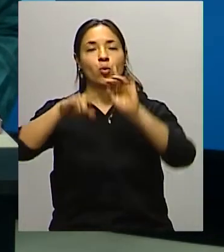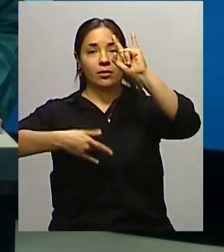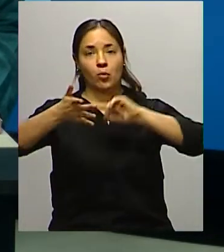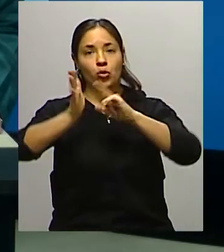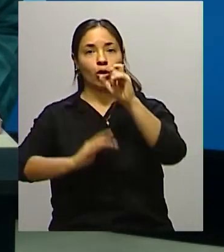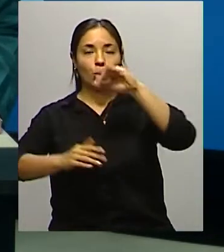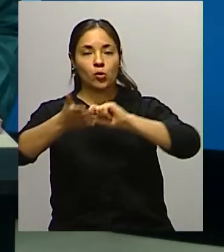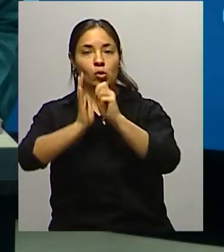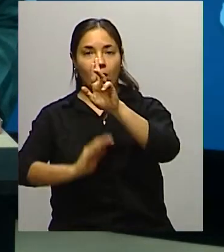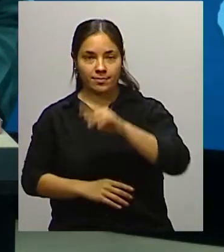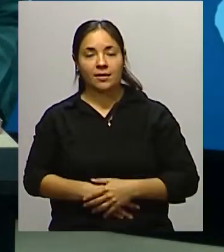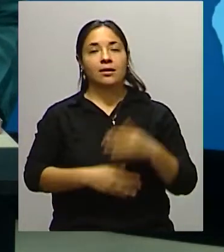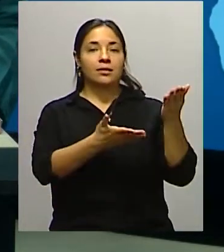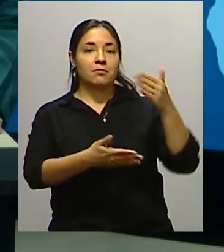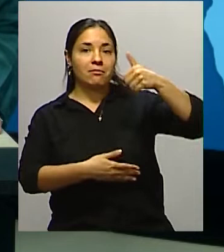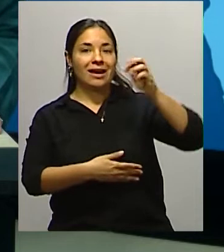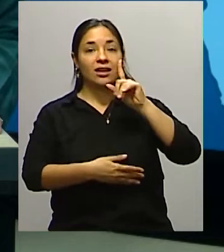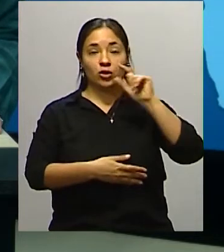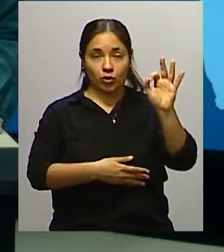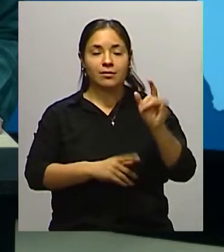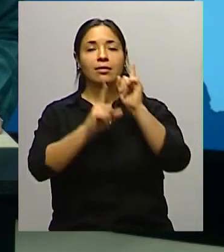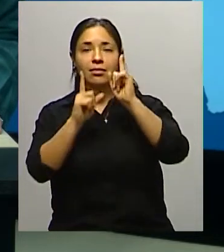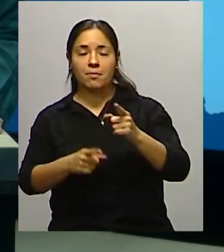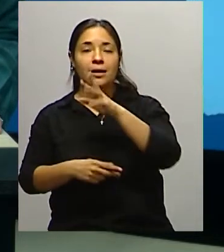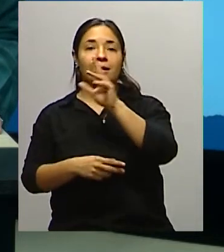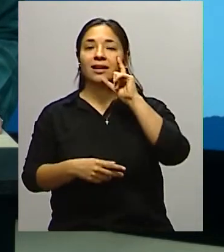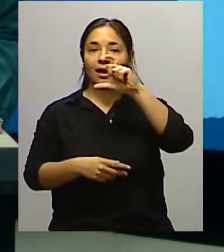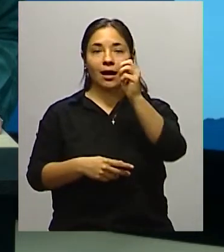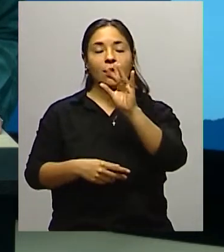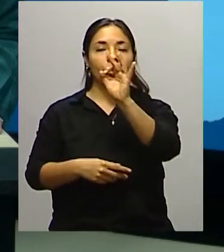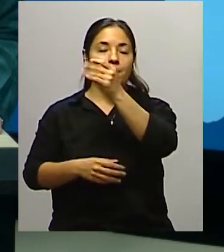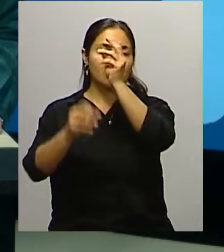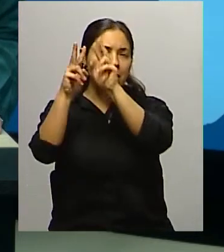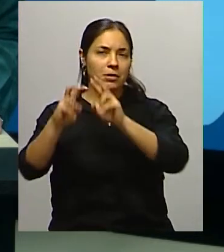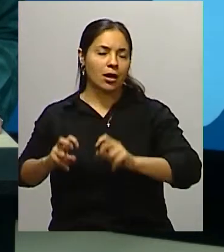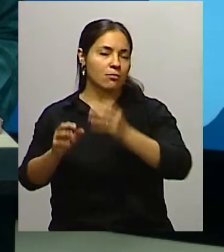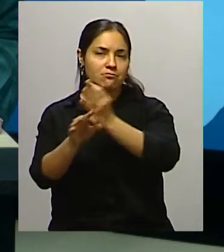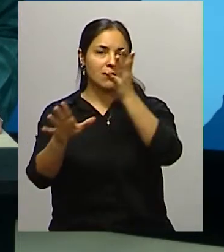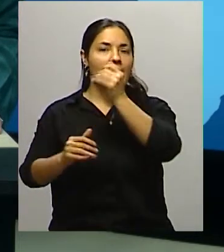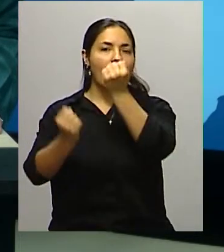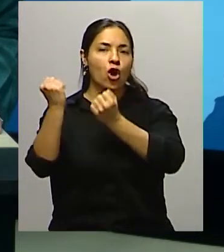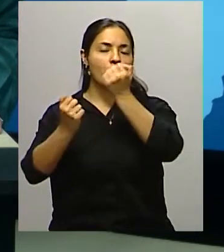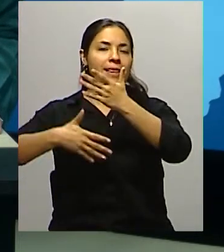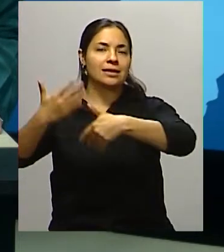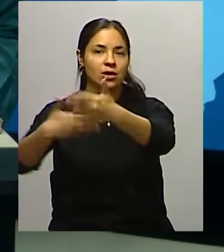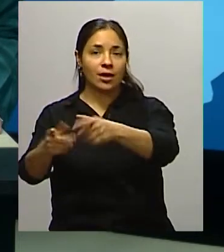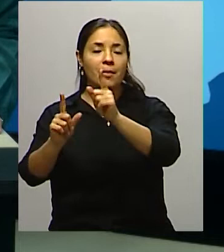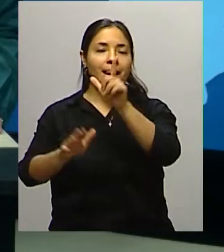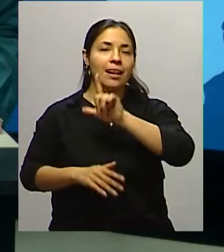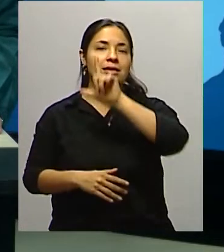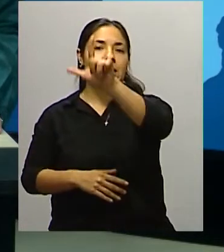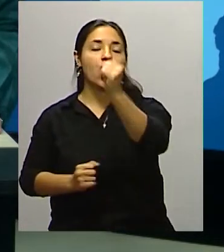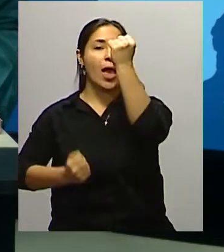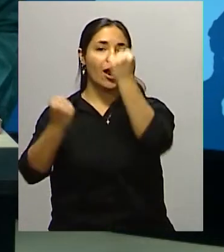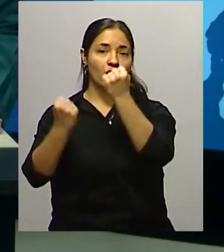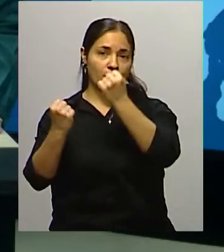www.unidiversidad.com.ar. Estamos con Mario Guerrero, politólogo, y también con Ricardo Carchoff, investigador principal de desarrollo económico y licenciado de economía